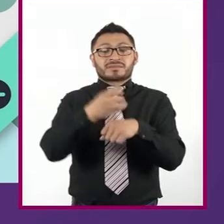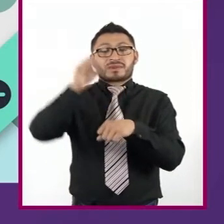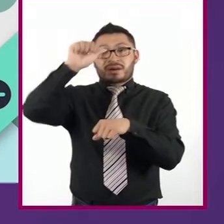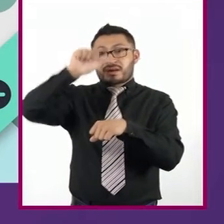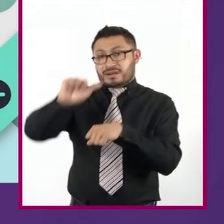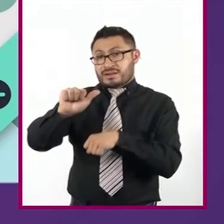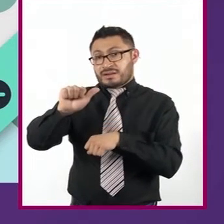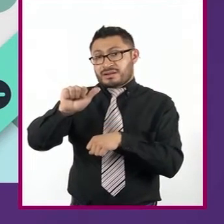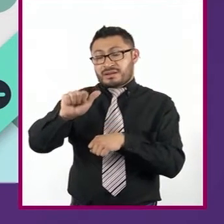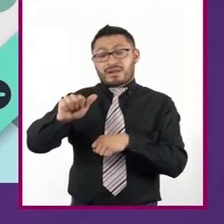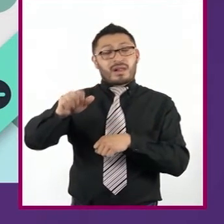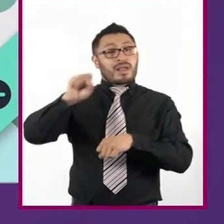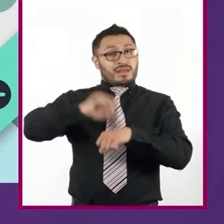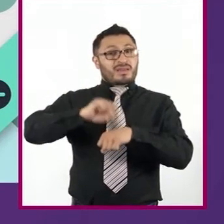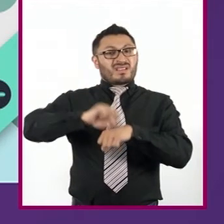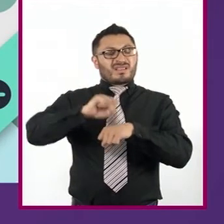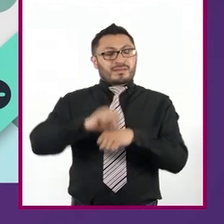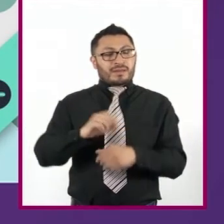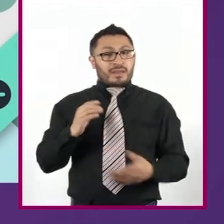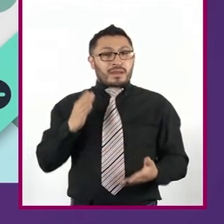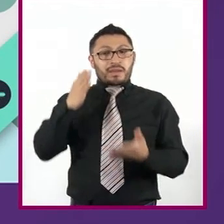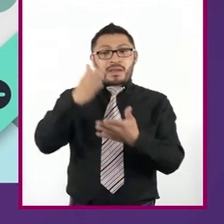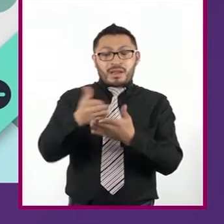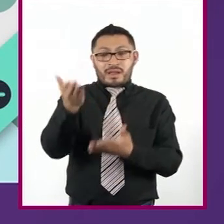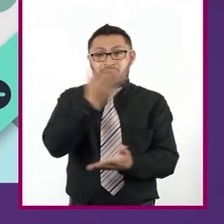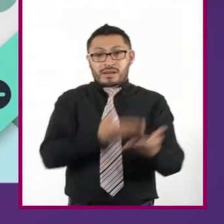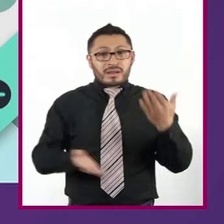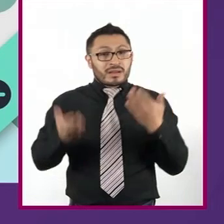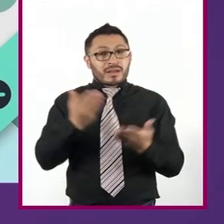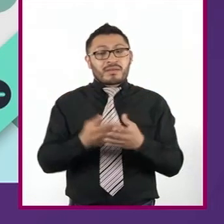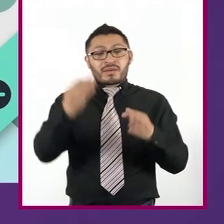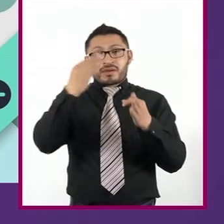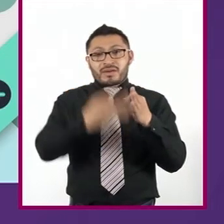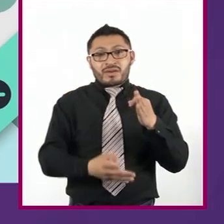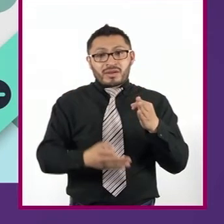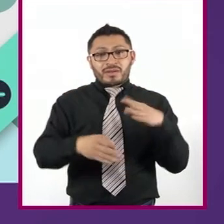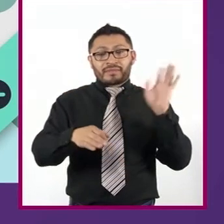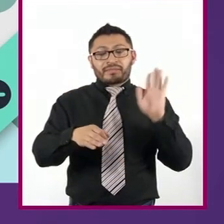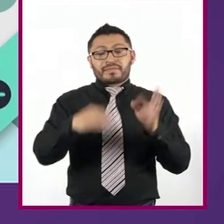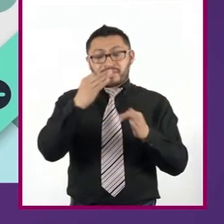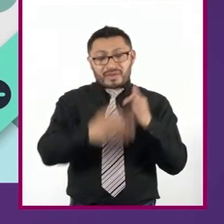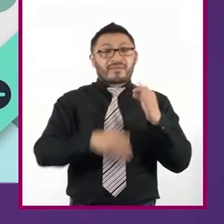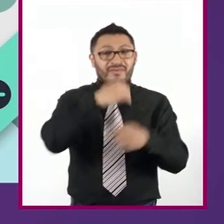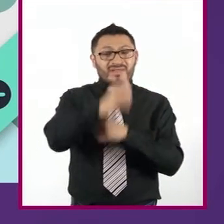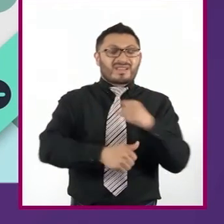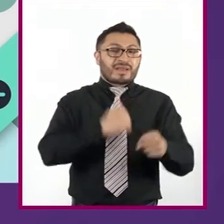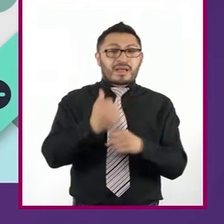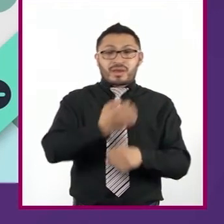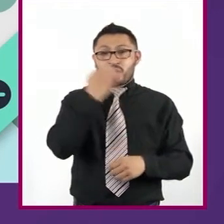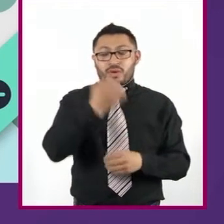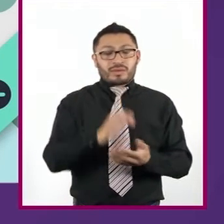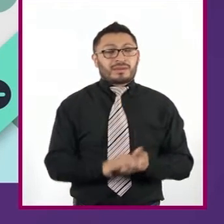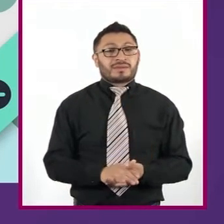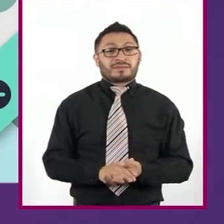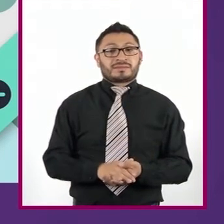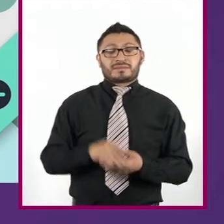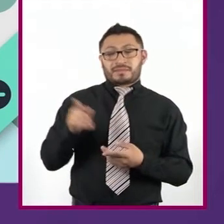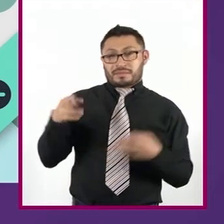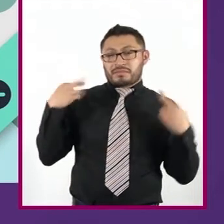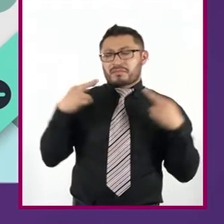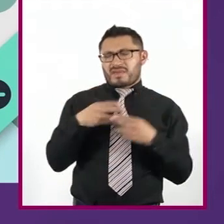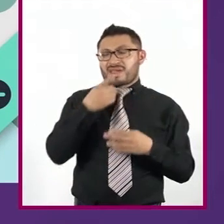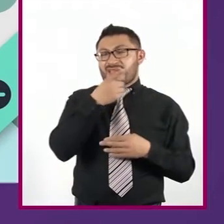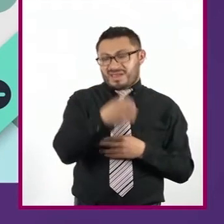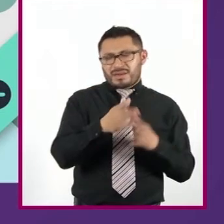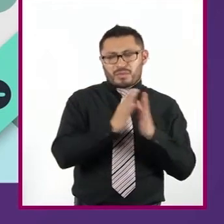A que vayan a asistir al convivio de fin de ciclo. Profesora Isabel, ¿podrías